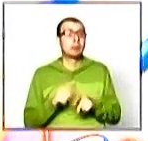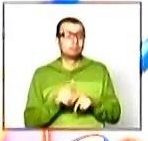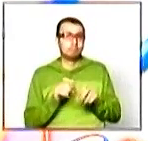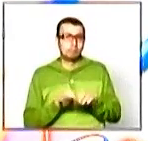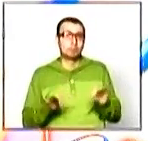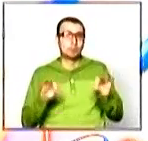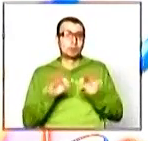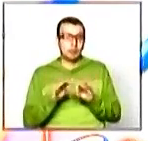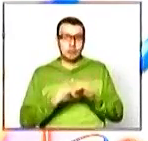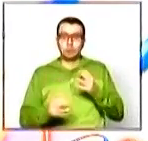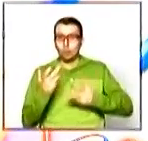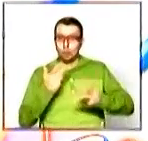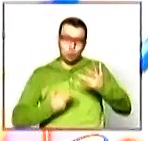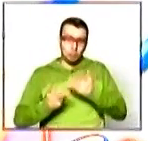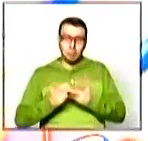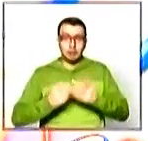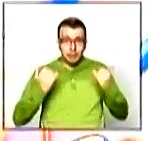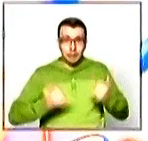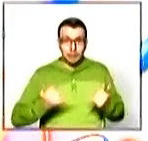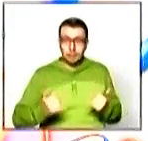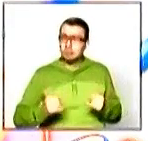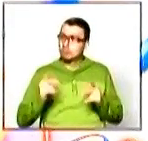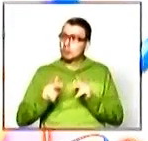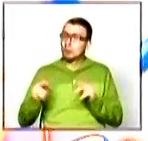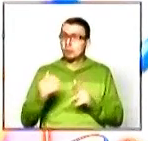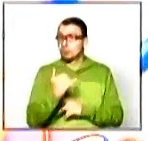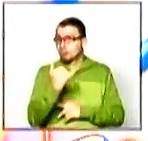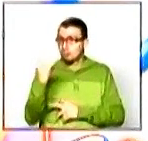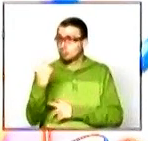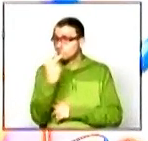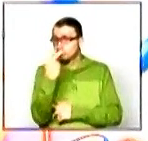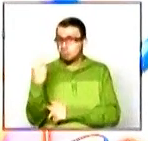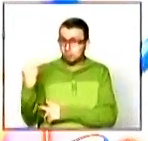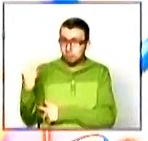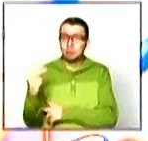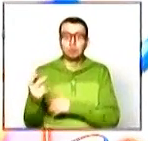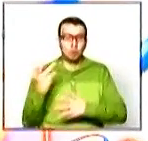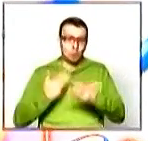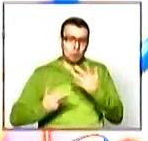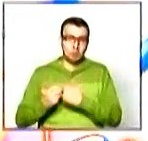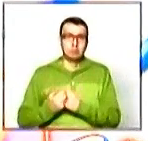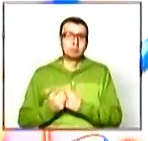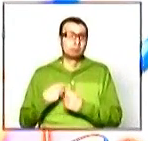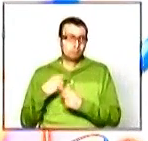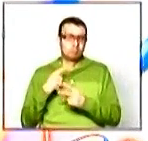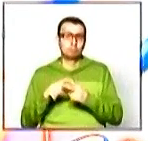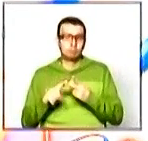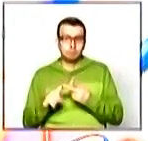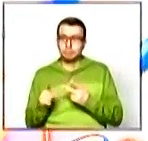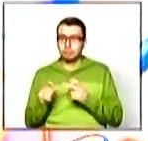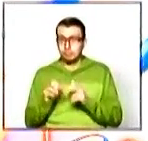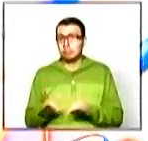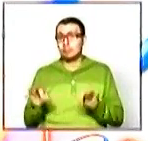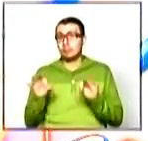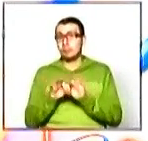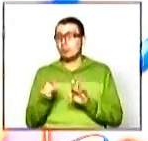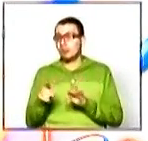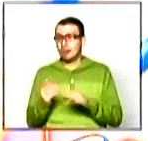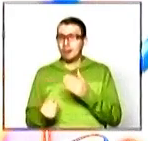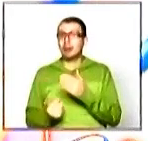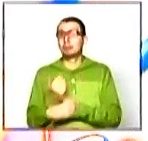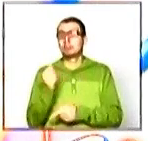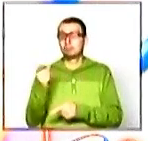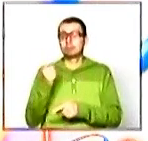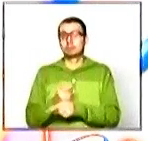agradable poderlo compartir en este momento con los televidentes, y es que hay dos aspectos muy fundamentales de los que tenemos que empezar a salir. Uno es